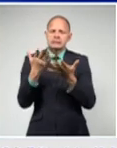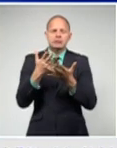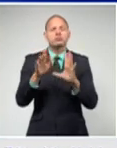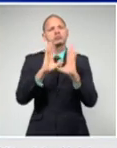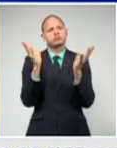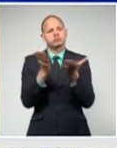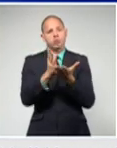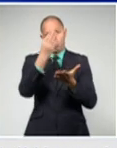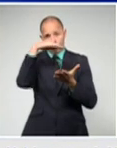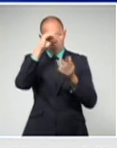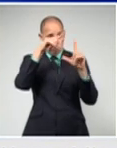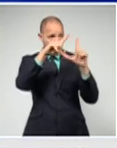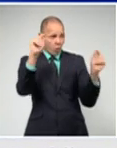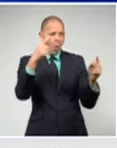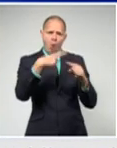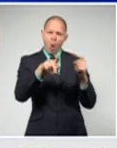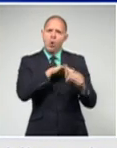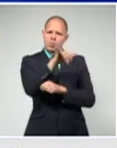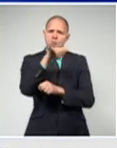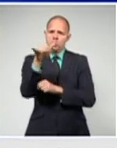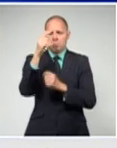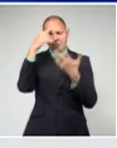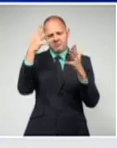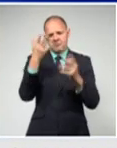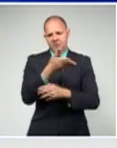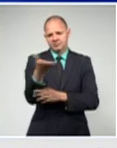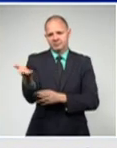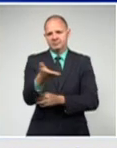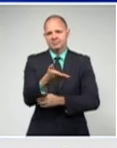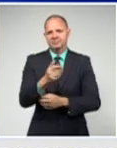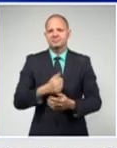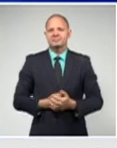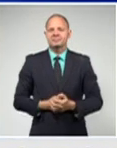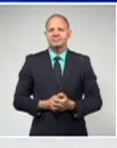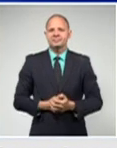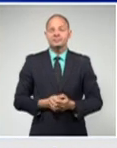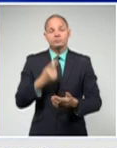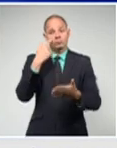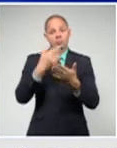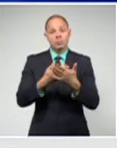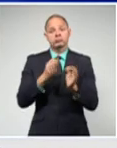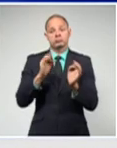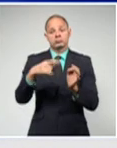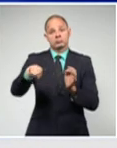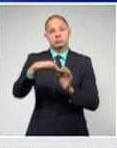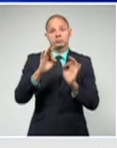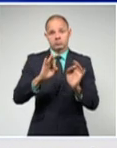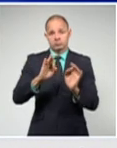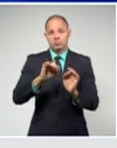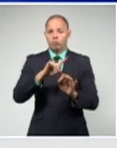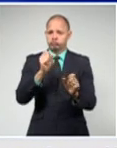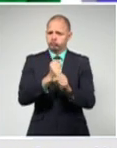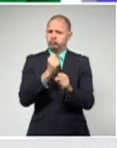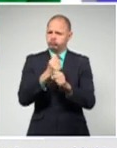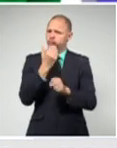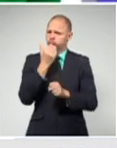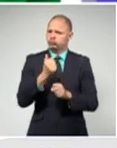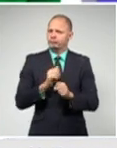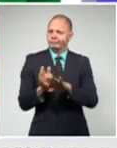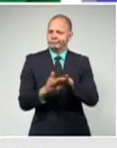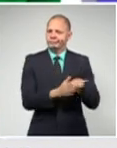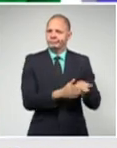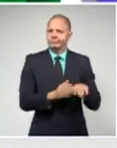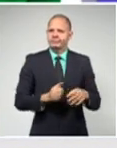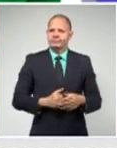Cuba y del exterior. Felicidades. Y demuestra lo que han hecho en nuestro país. Bueno, como yo te